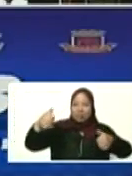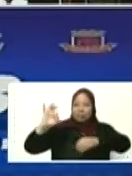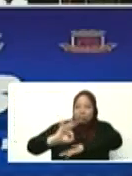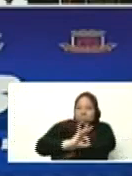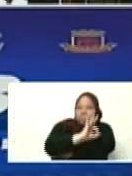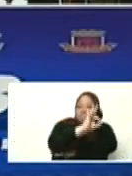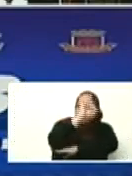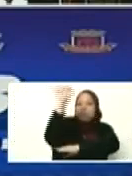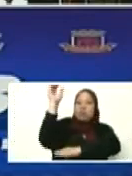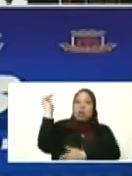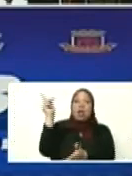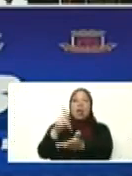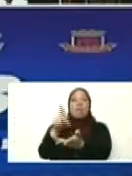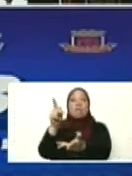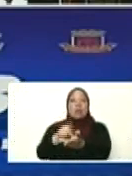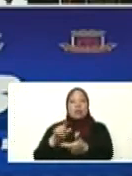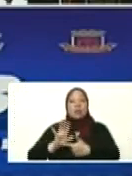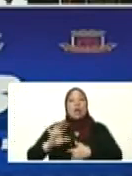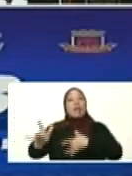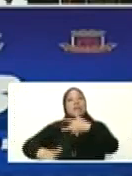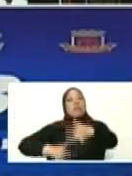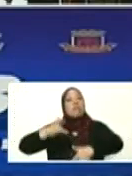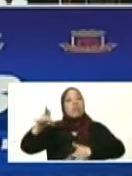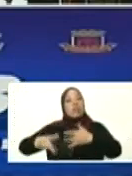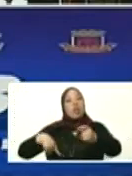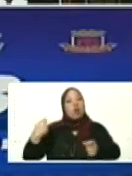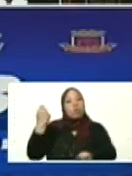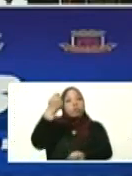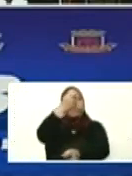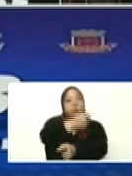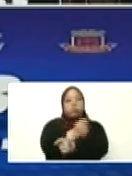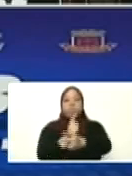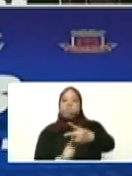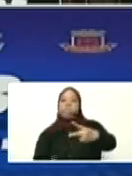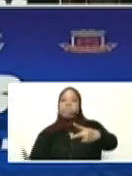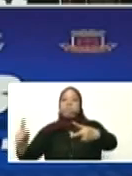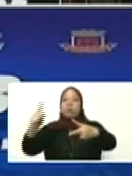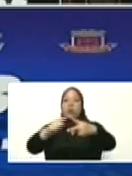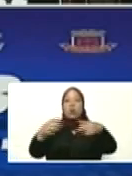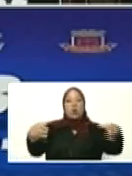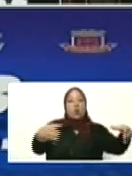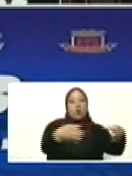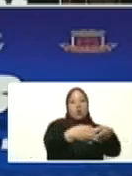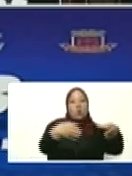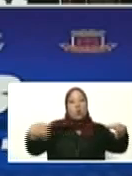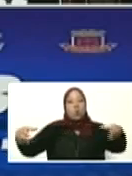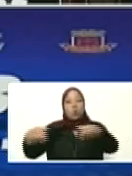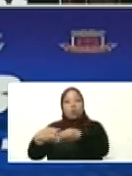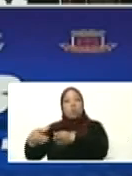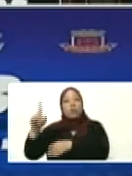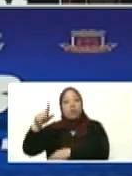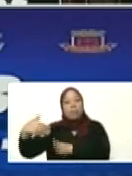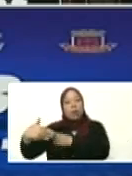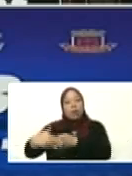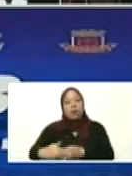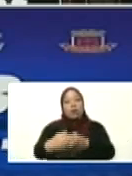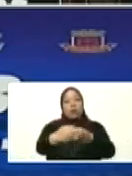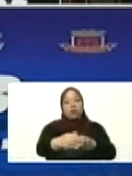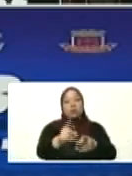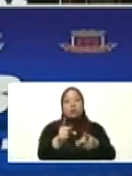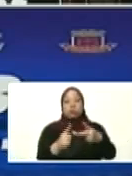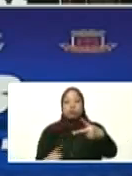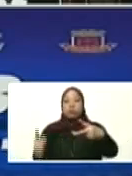le participo que el acto de ascensos de los alféreces y guardiamarinas al grado